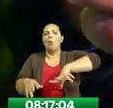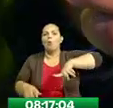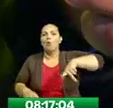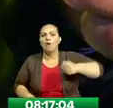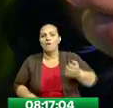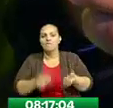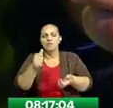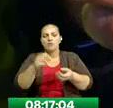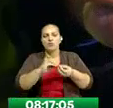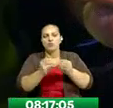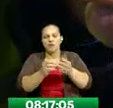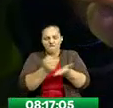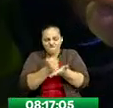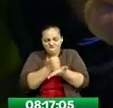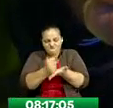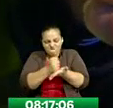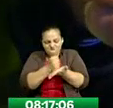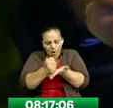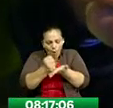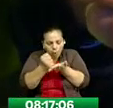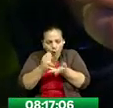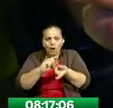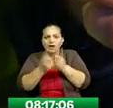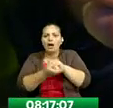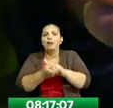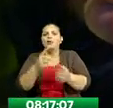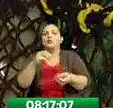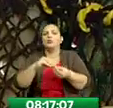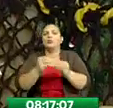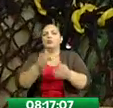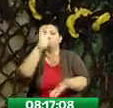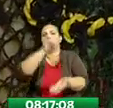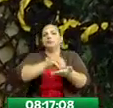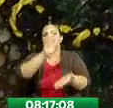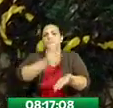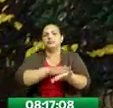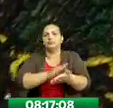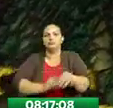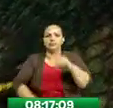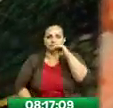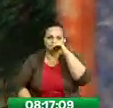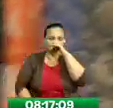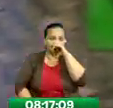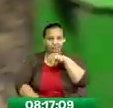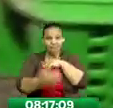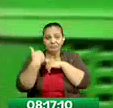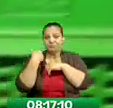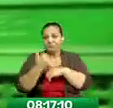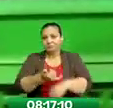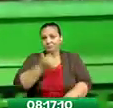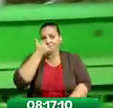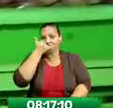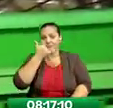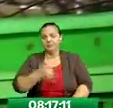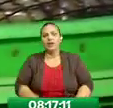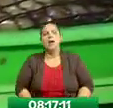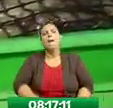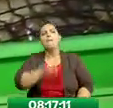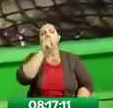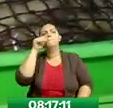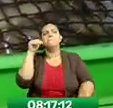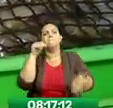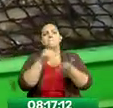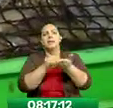también de igual manera existen teléfonos celulares aproximadamente mil libras de camarón que